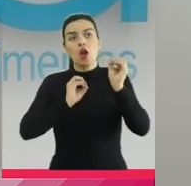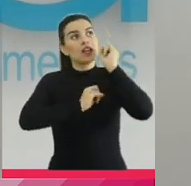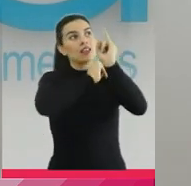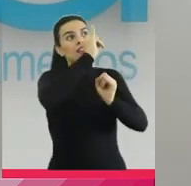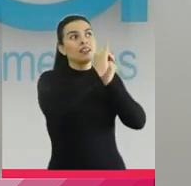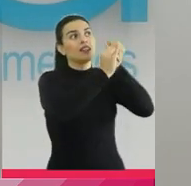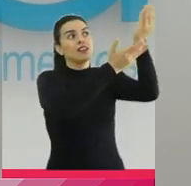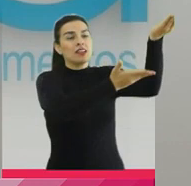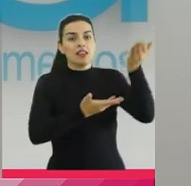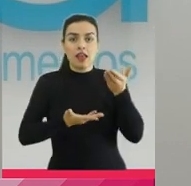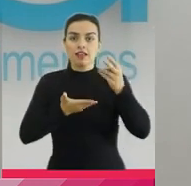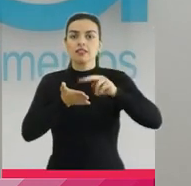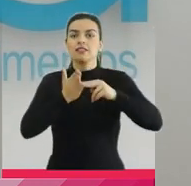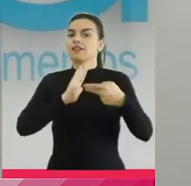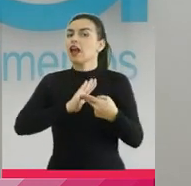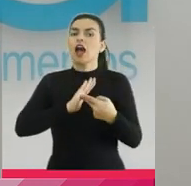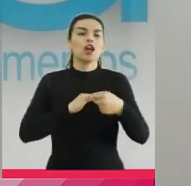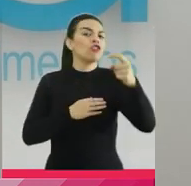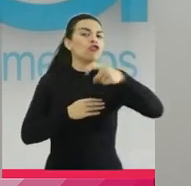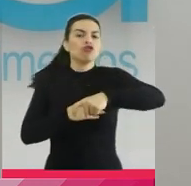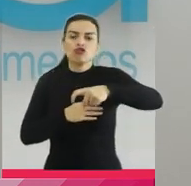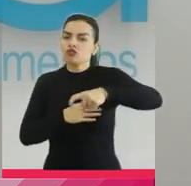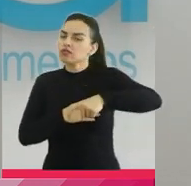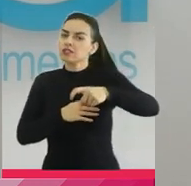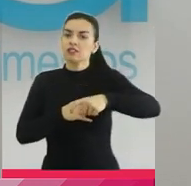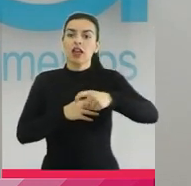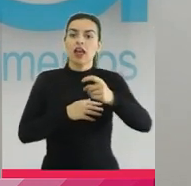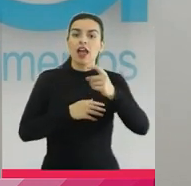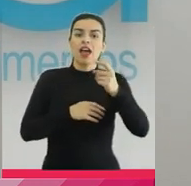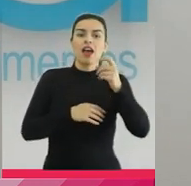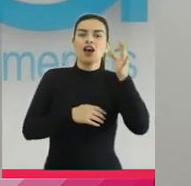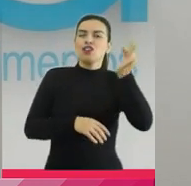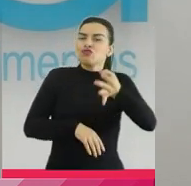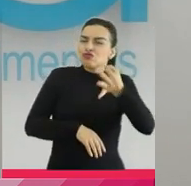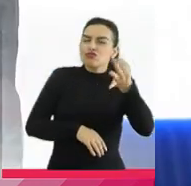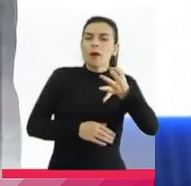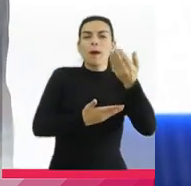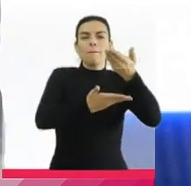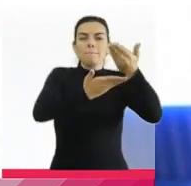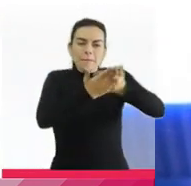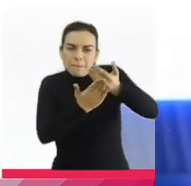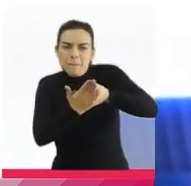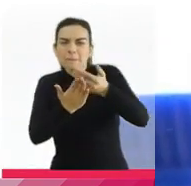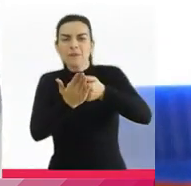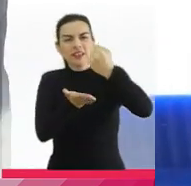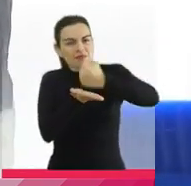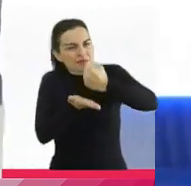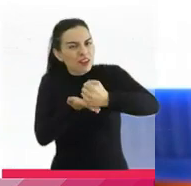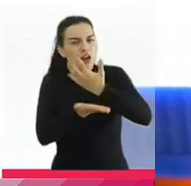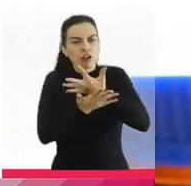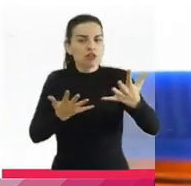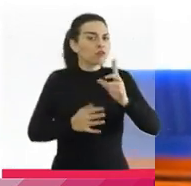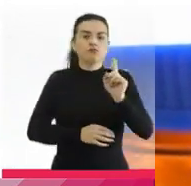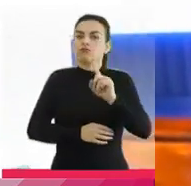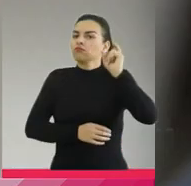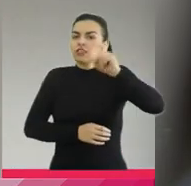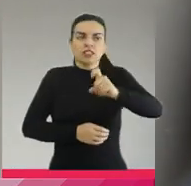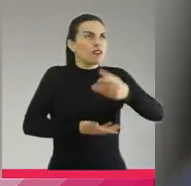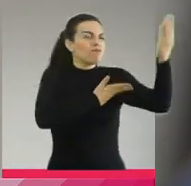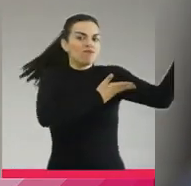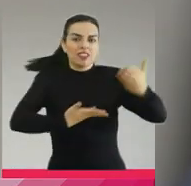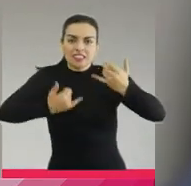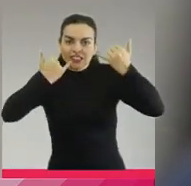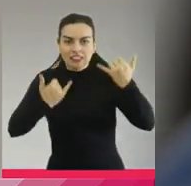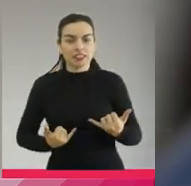al trámite corriente y regular del registro sanitario el invima señaló además que encontró una sobredemanda